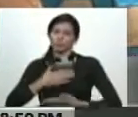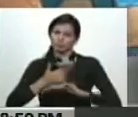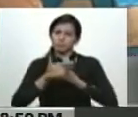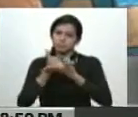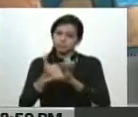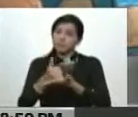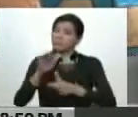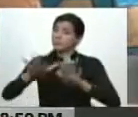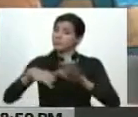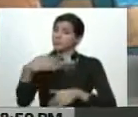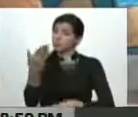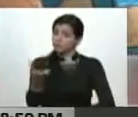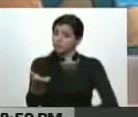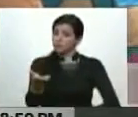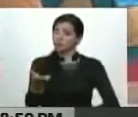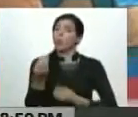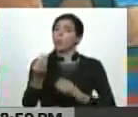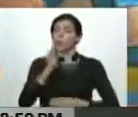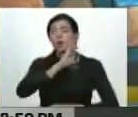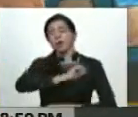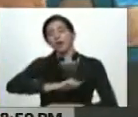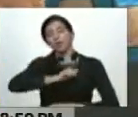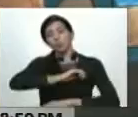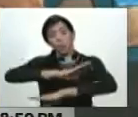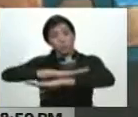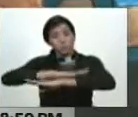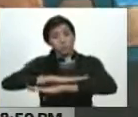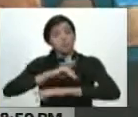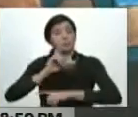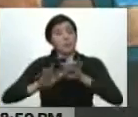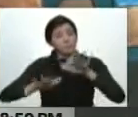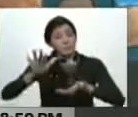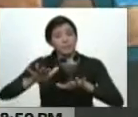pero depende de usted, de su actitud y su accionar para con